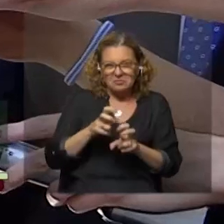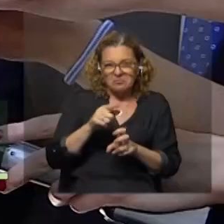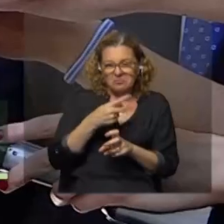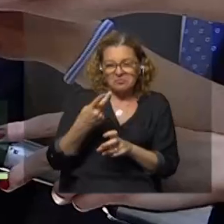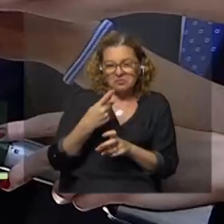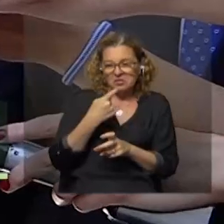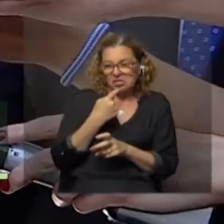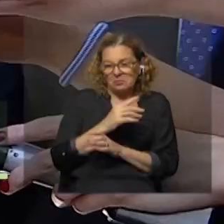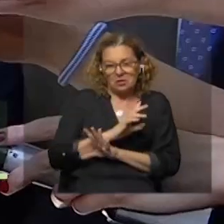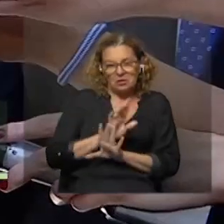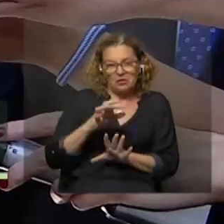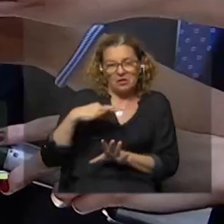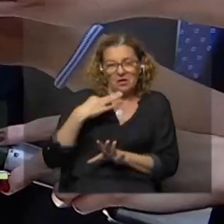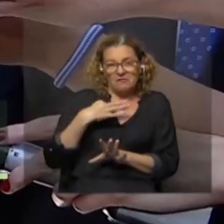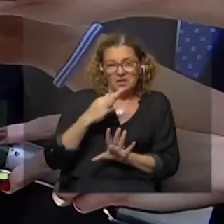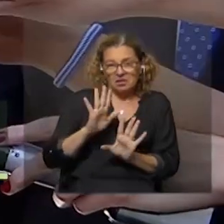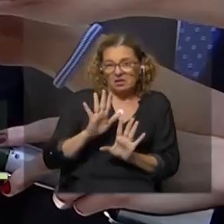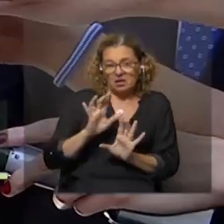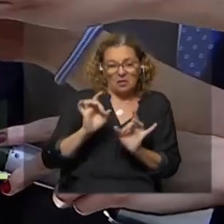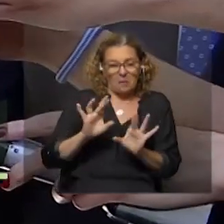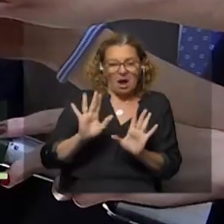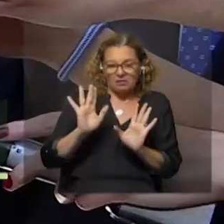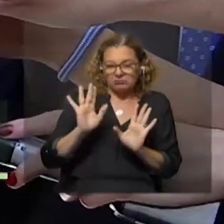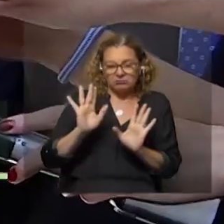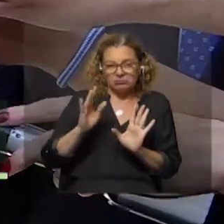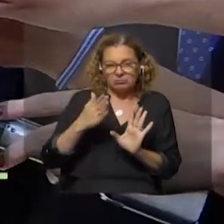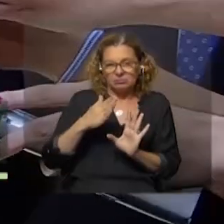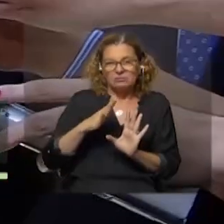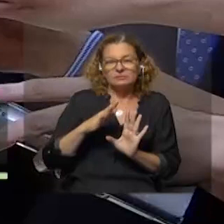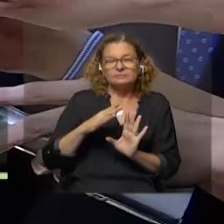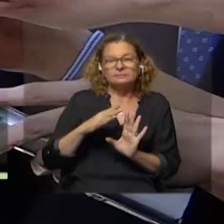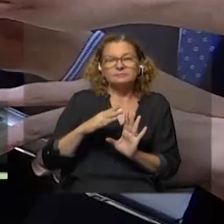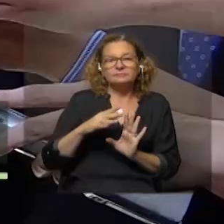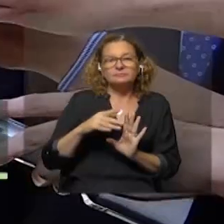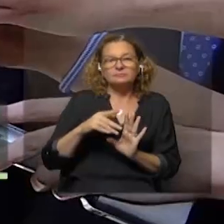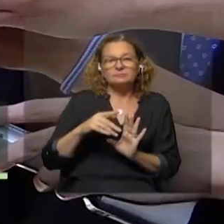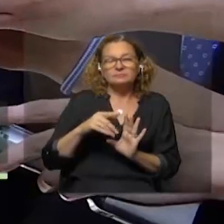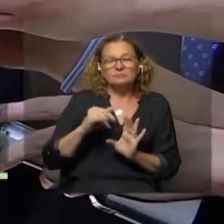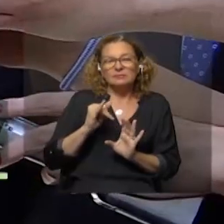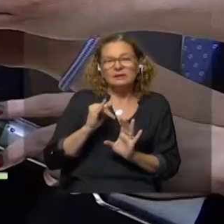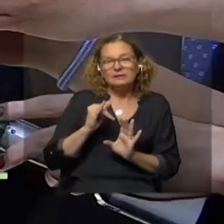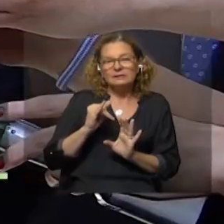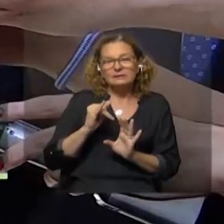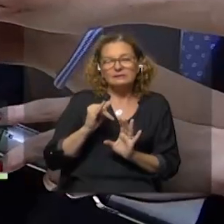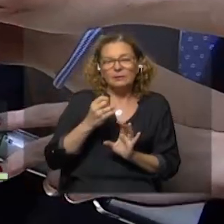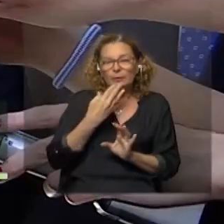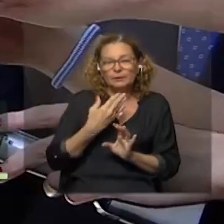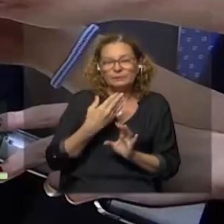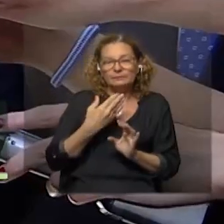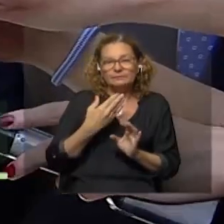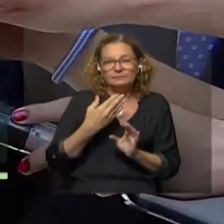nosotros no que discurría nuestra vida de manera absolutamente normal y que este y que bueno